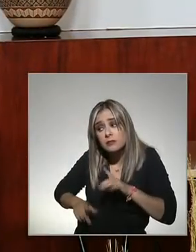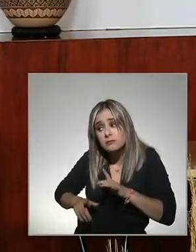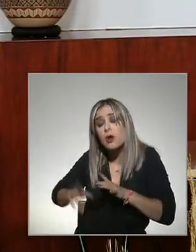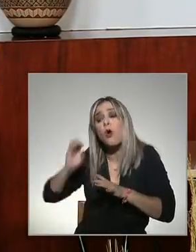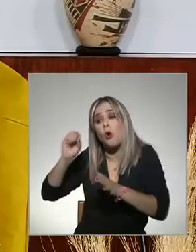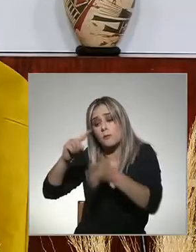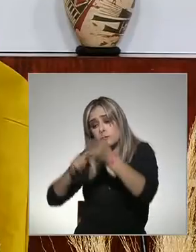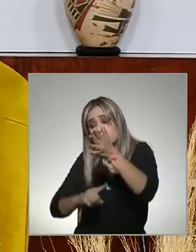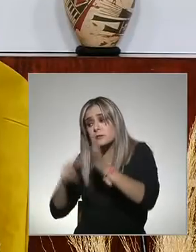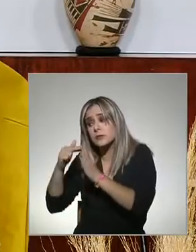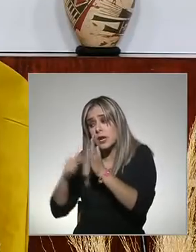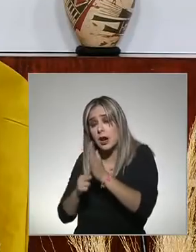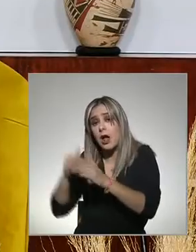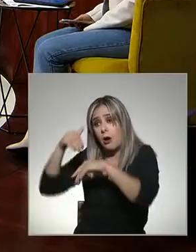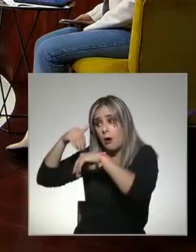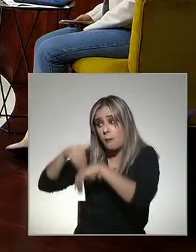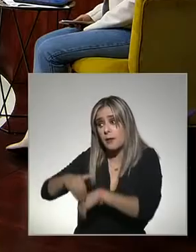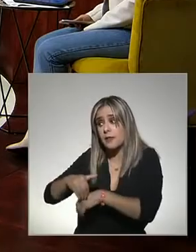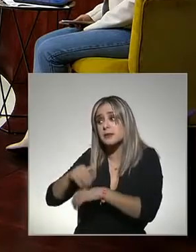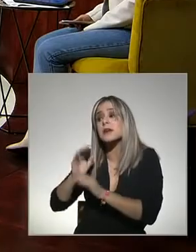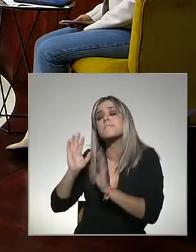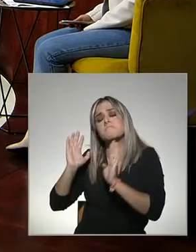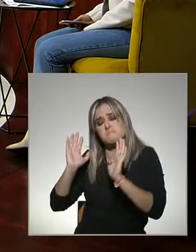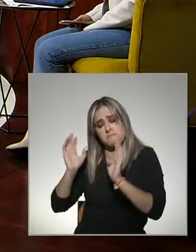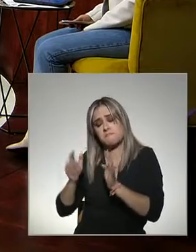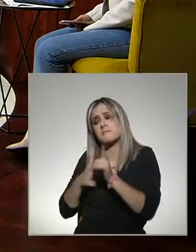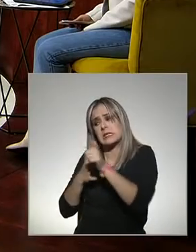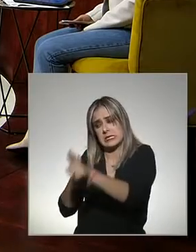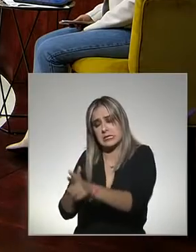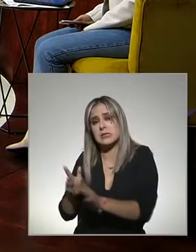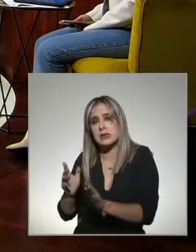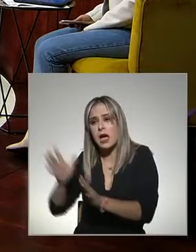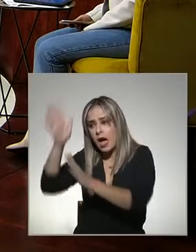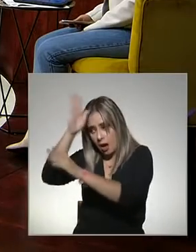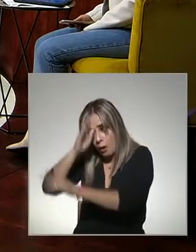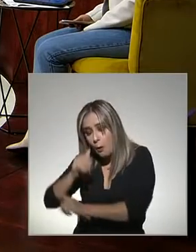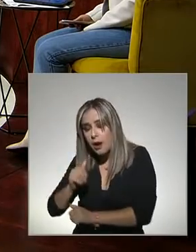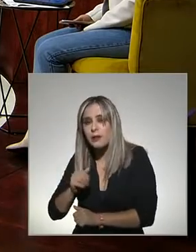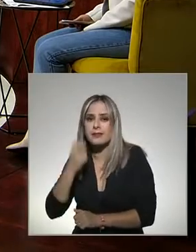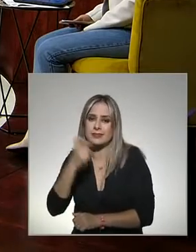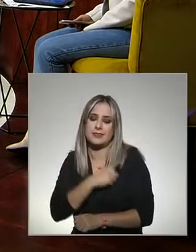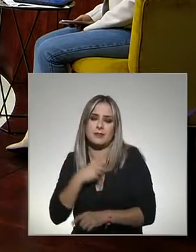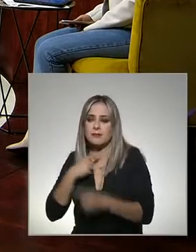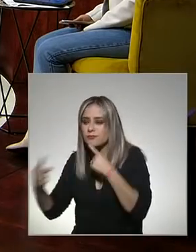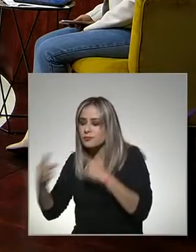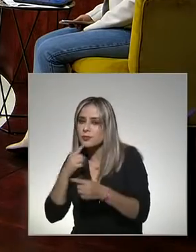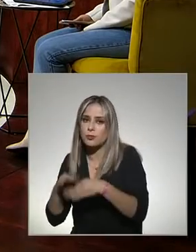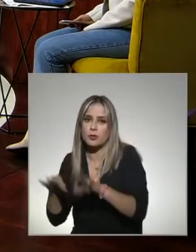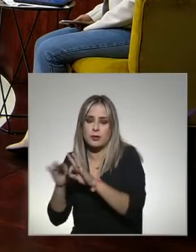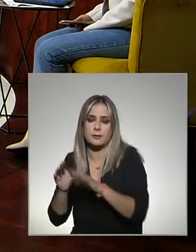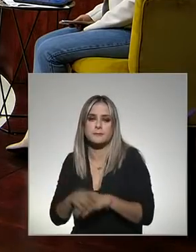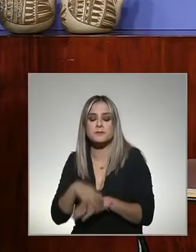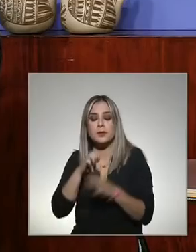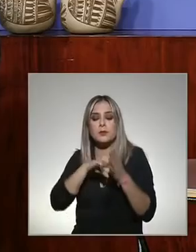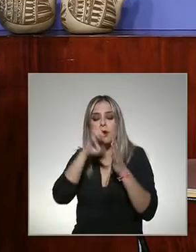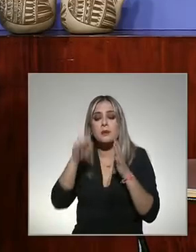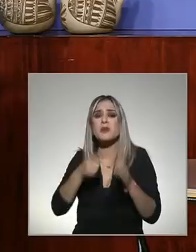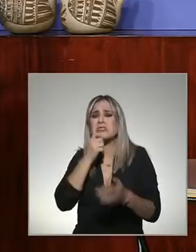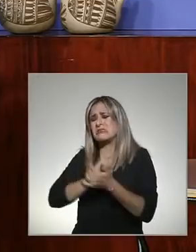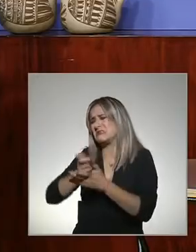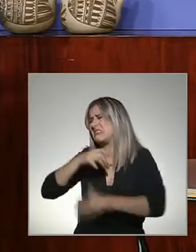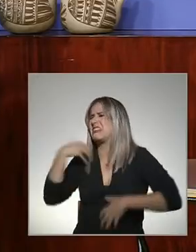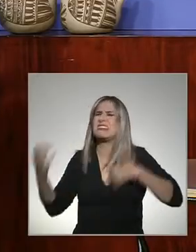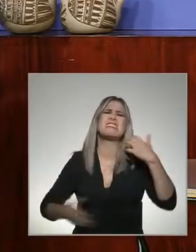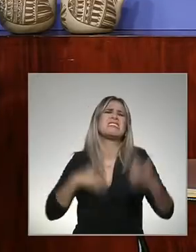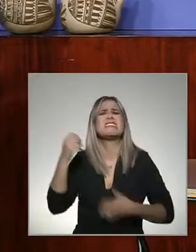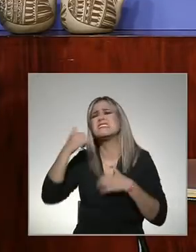claras. Hablamos. Yo agregaría a lo que ya mencionaron Vidal y Eduardo, es el niño que te contesta, que te dice, que te hace berrinche, es porque te